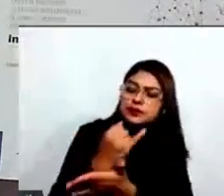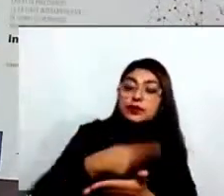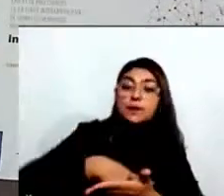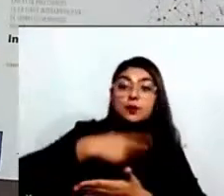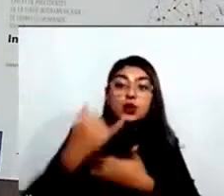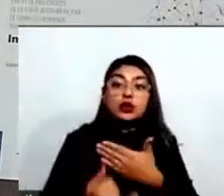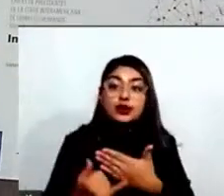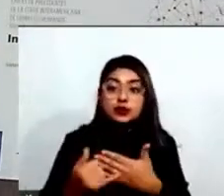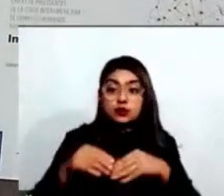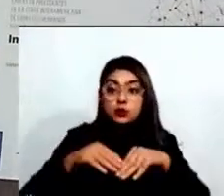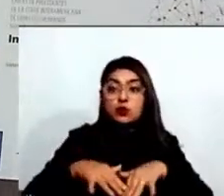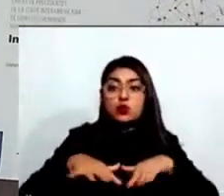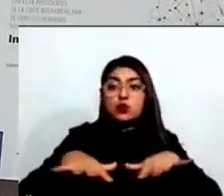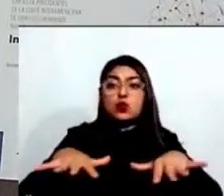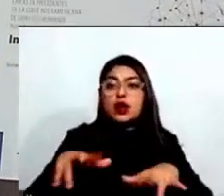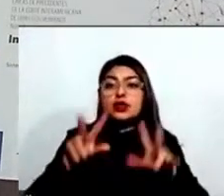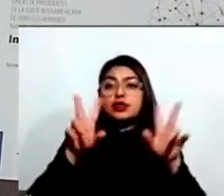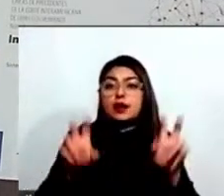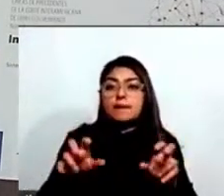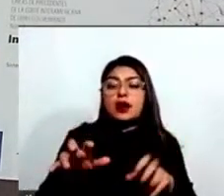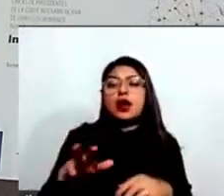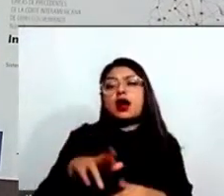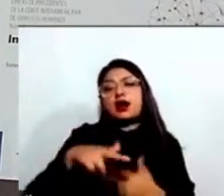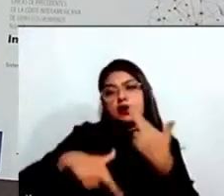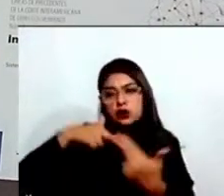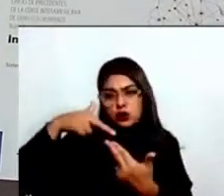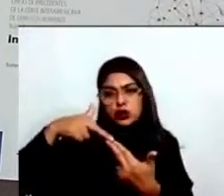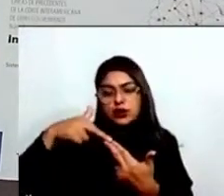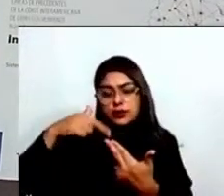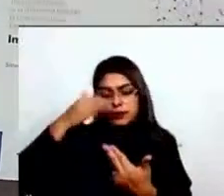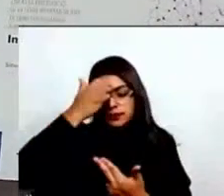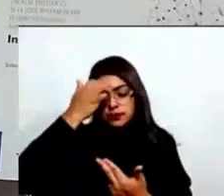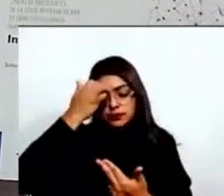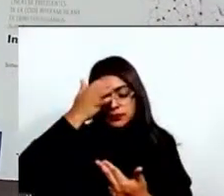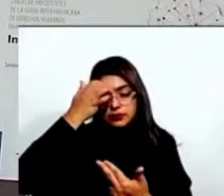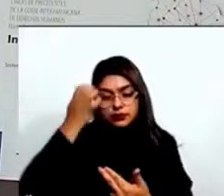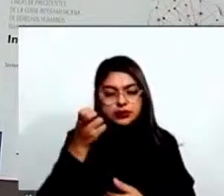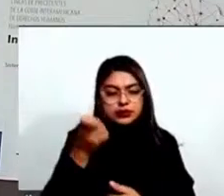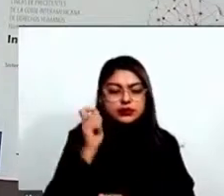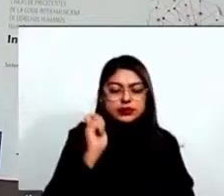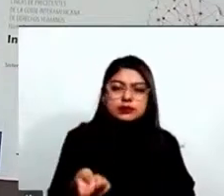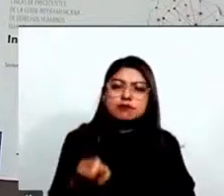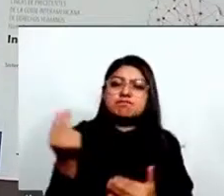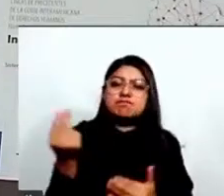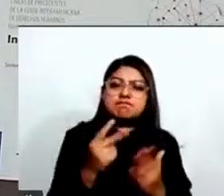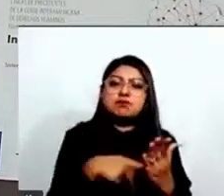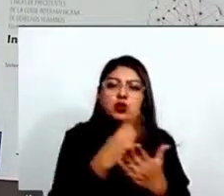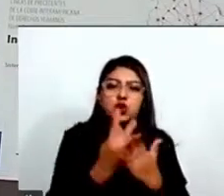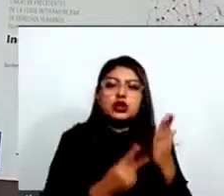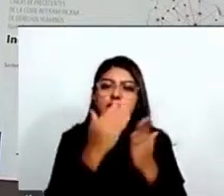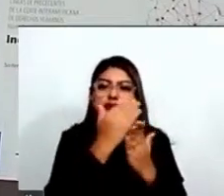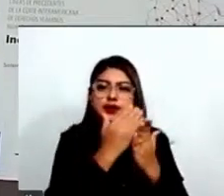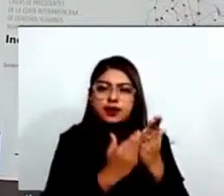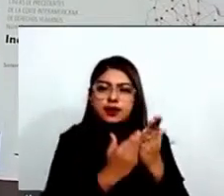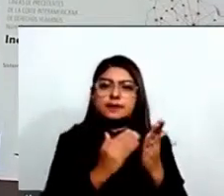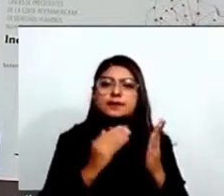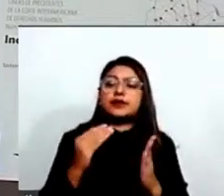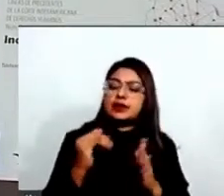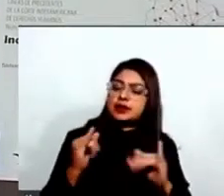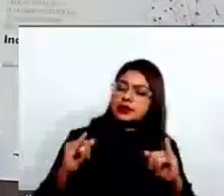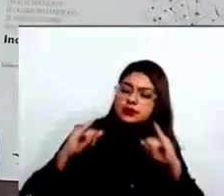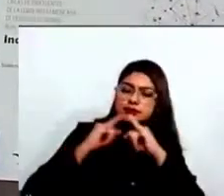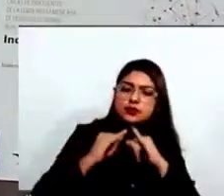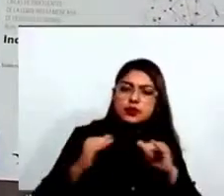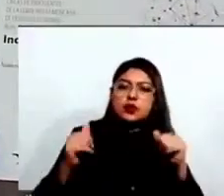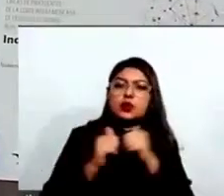regional. Este esfuerzo forma parte de una política institucional establecida por la presidenta de la Corte y